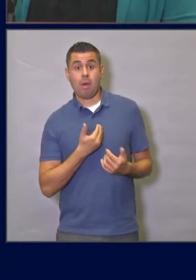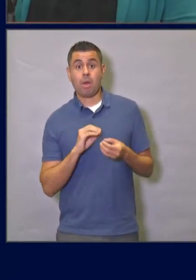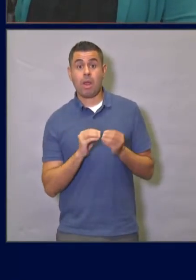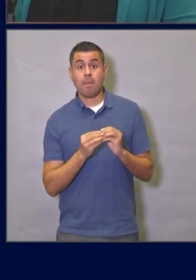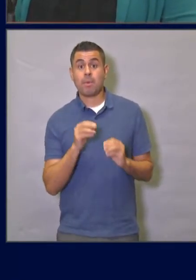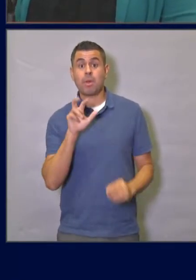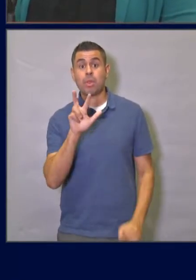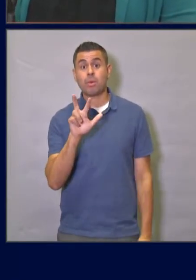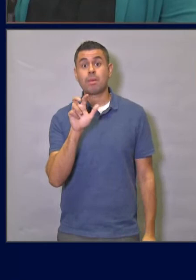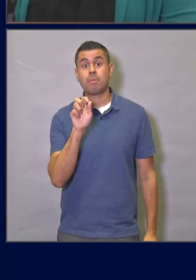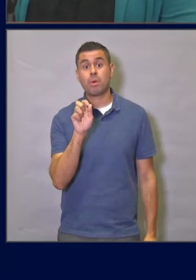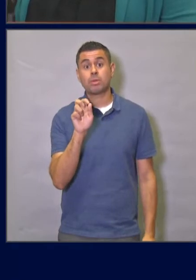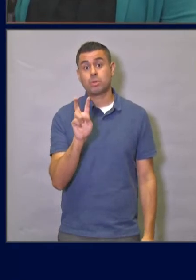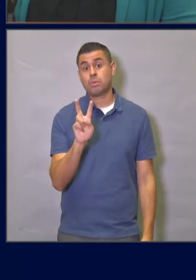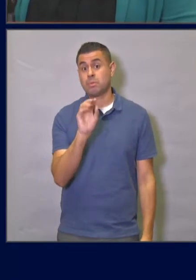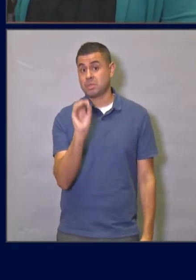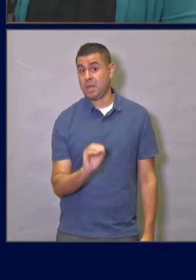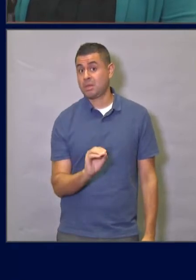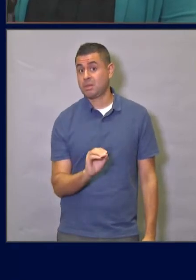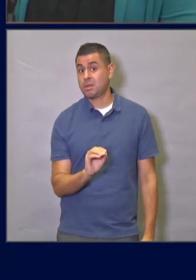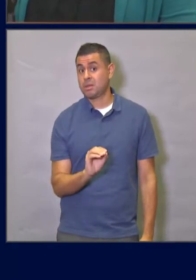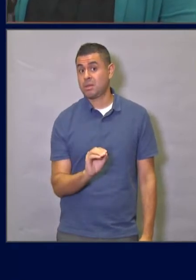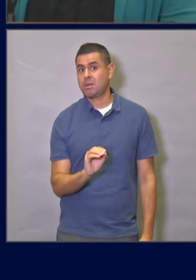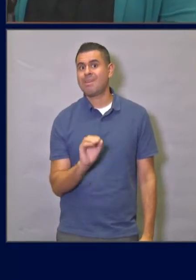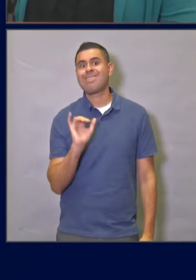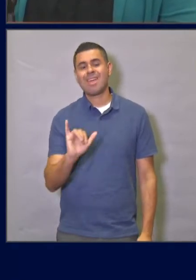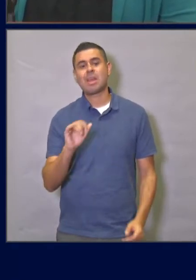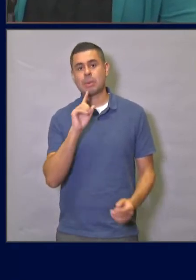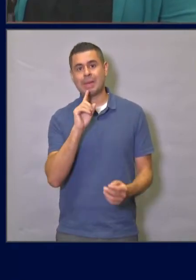nos coloca para esta medida en el nivel 3.